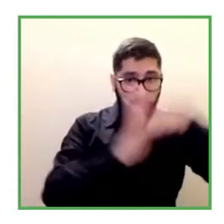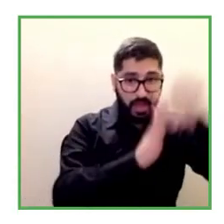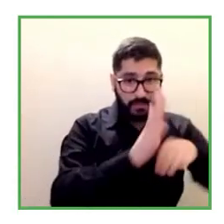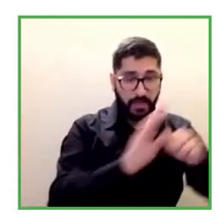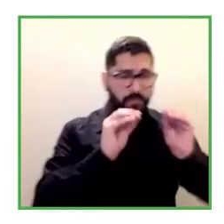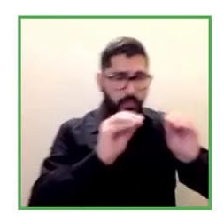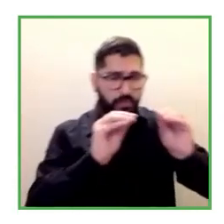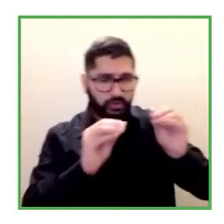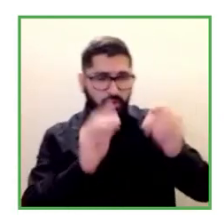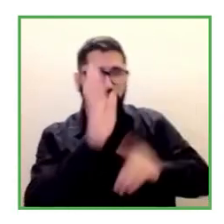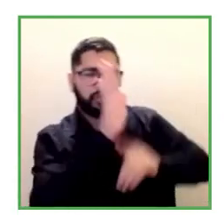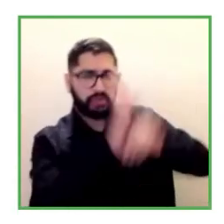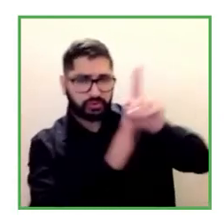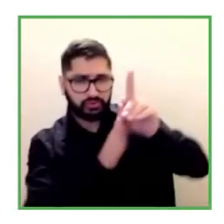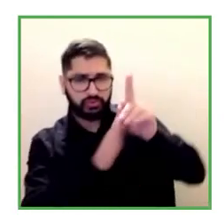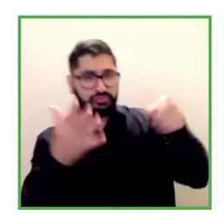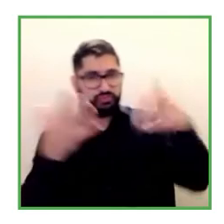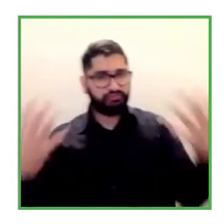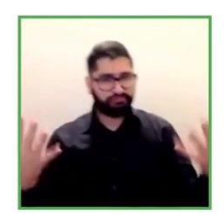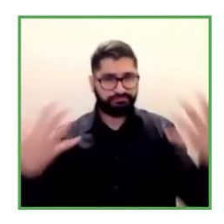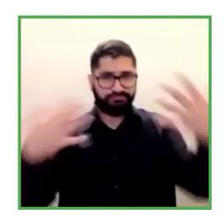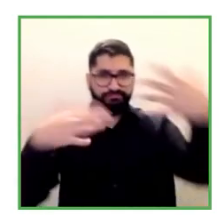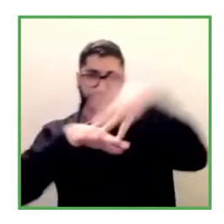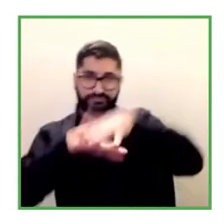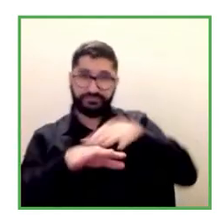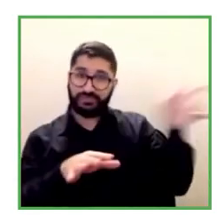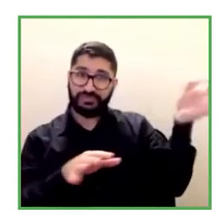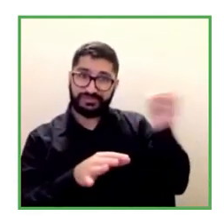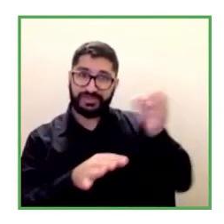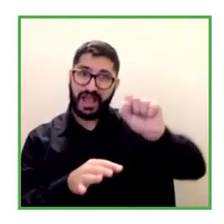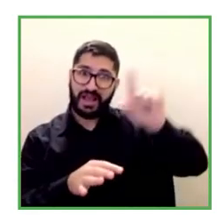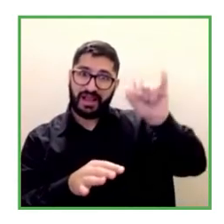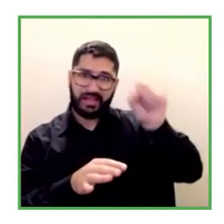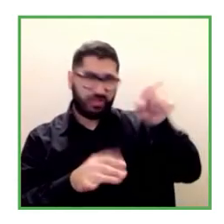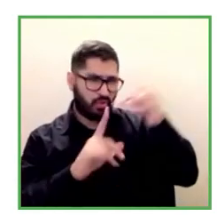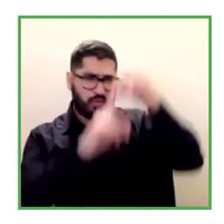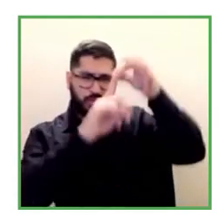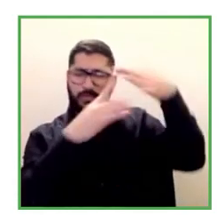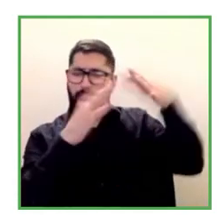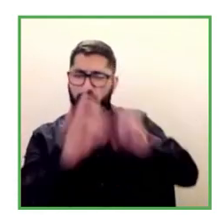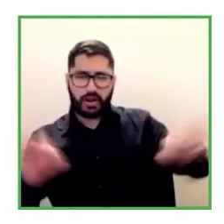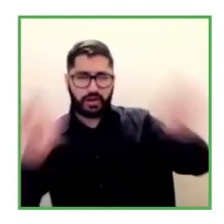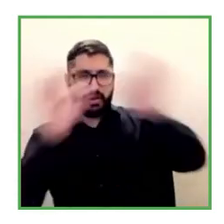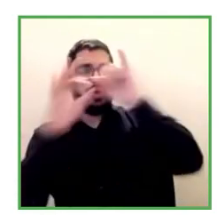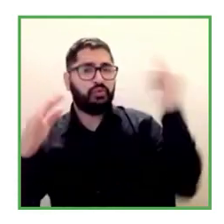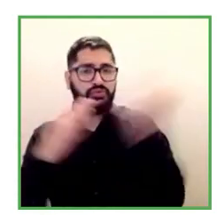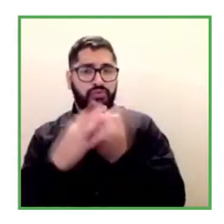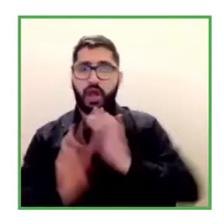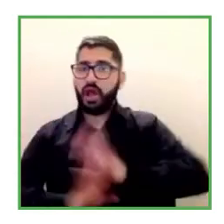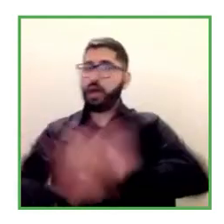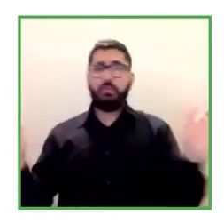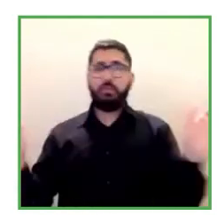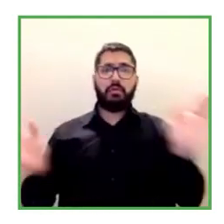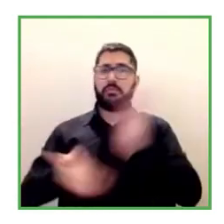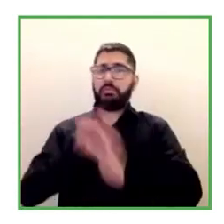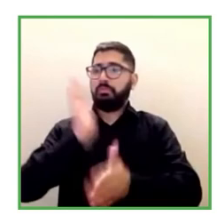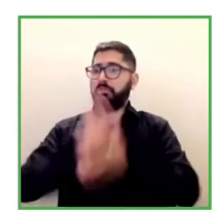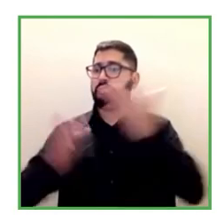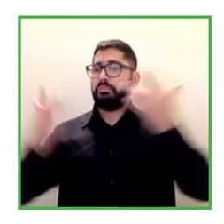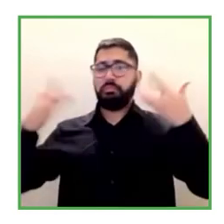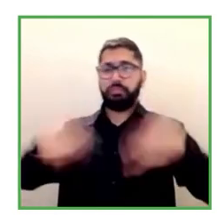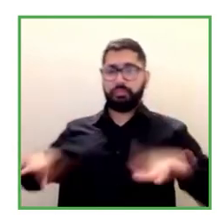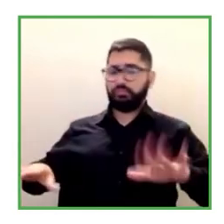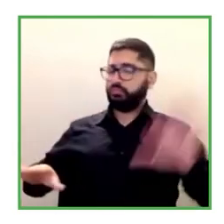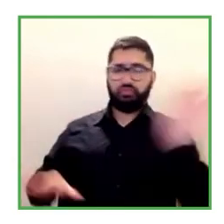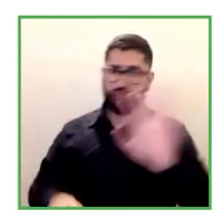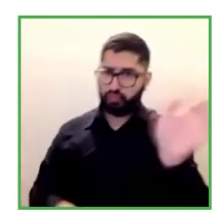no es suficiente con la inclusión, y yo creo que eso es un tremendo paso, el primer paso, pero más allá de eso, yo creo